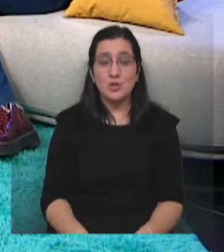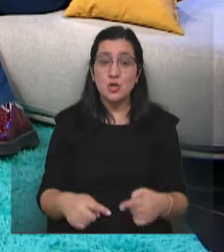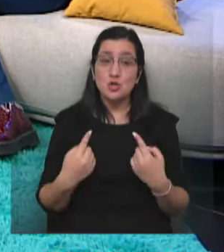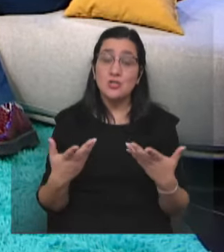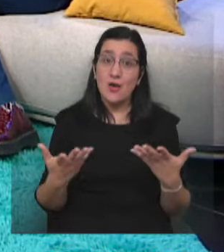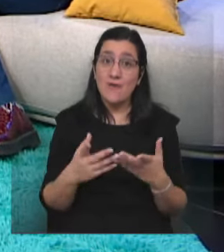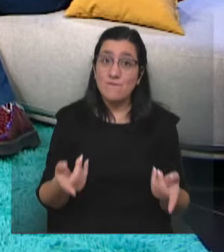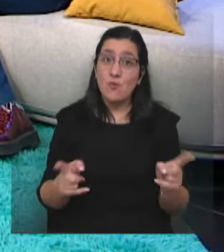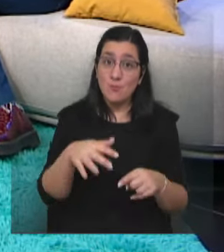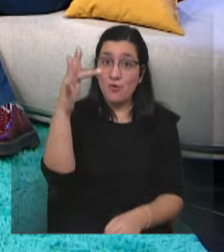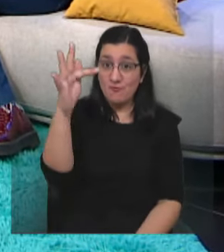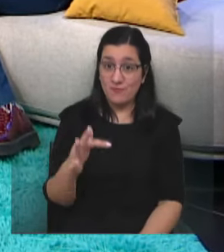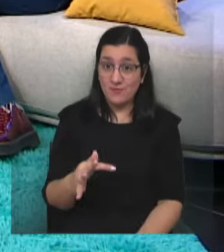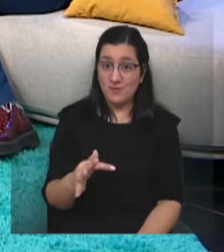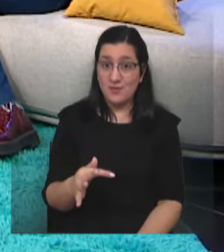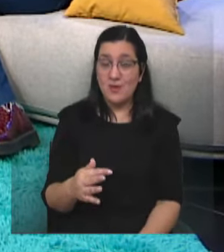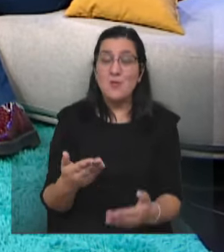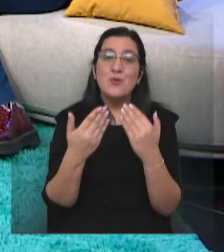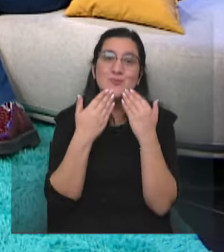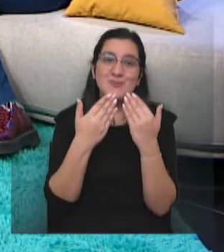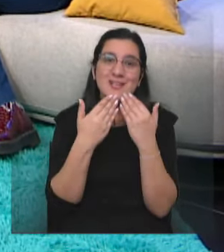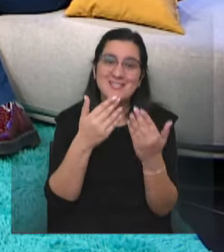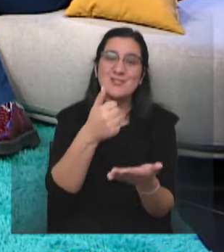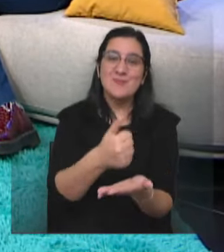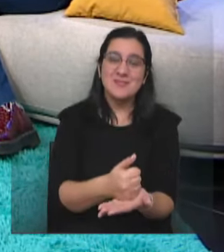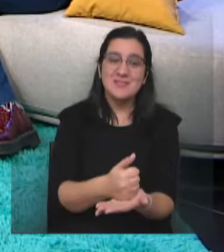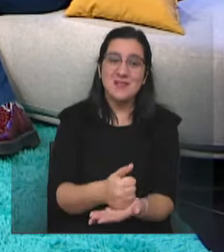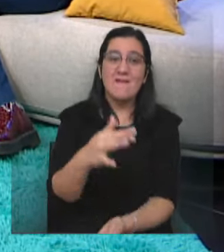que irnos con Fito ahora. Míralo. Pero agradecemos profundamente su presencia. Fito, ¿a quién vas a llamar?